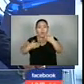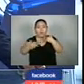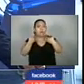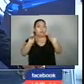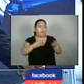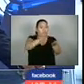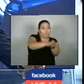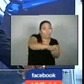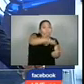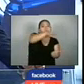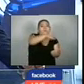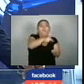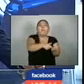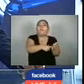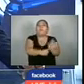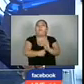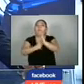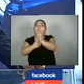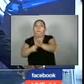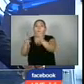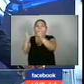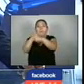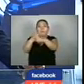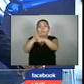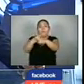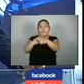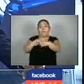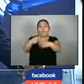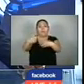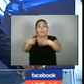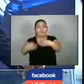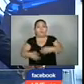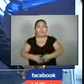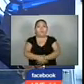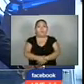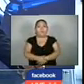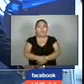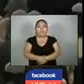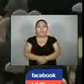de reformas que presentarán a los legisladores. Veamos.